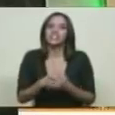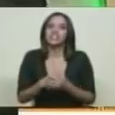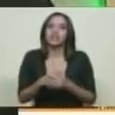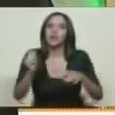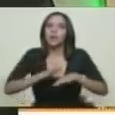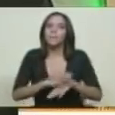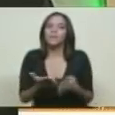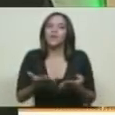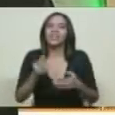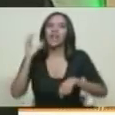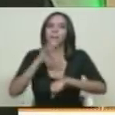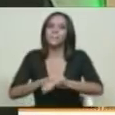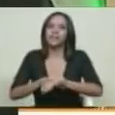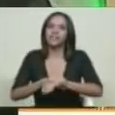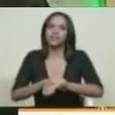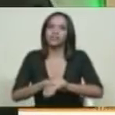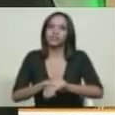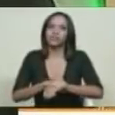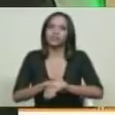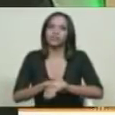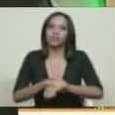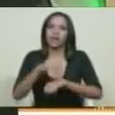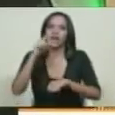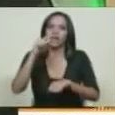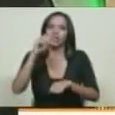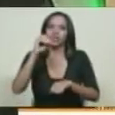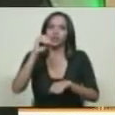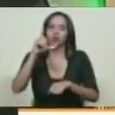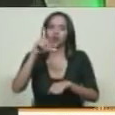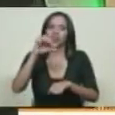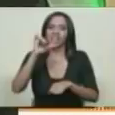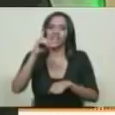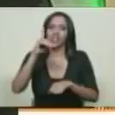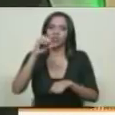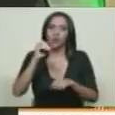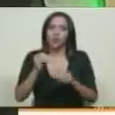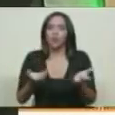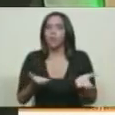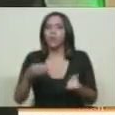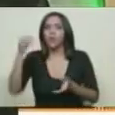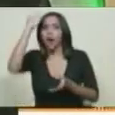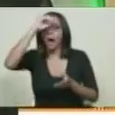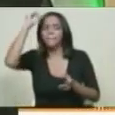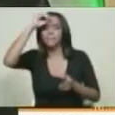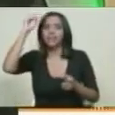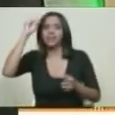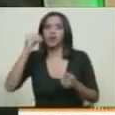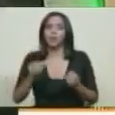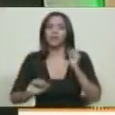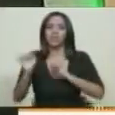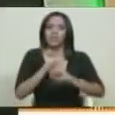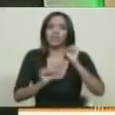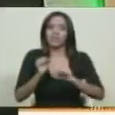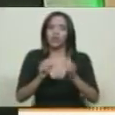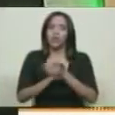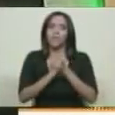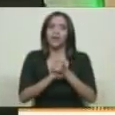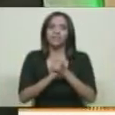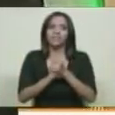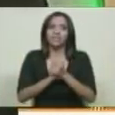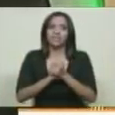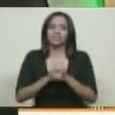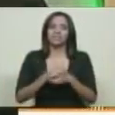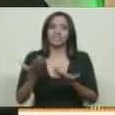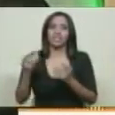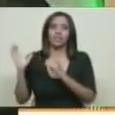han detenido? ¿Por qué la han detenido? Por un delito de opinión, pero en un momento defienden a unas compañeras que están siendo